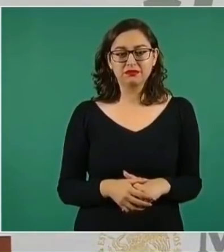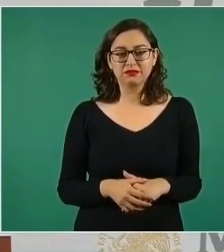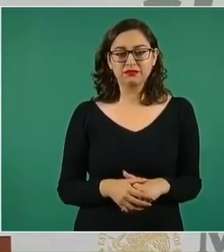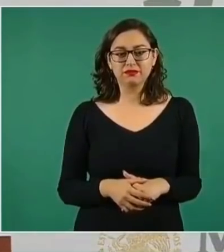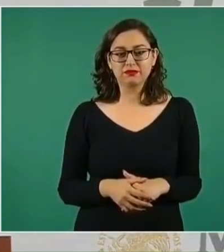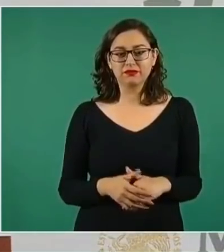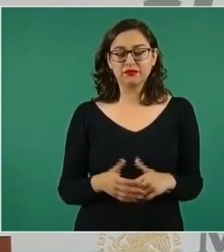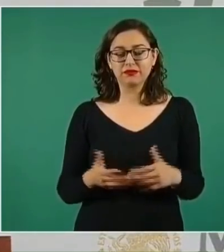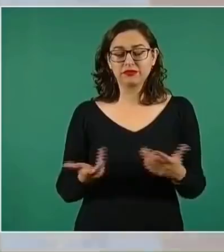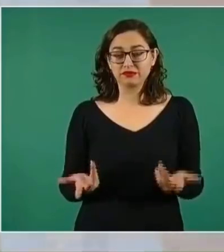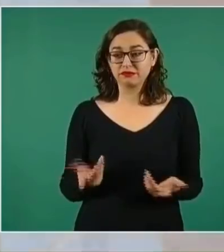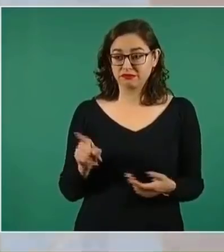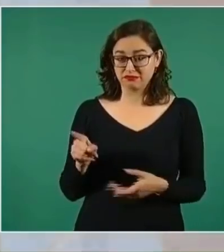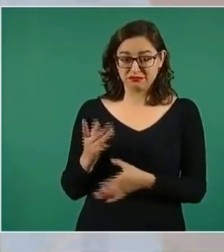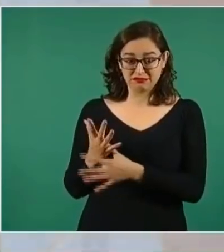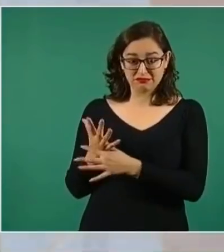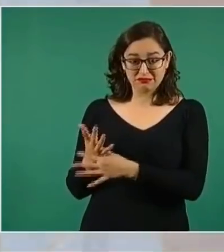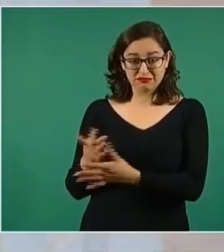lapidario